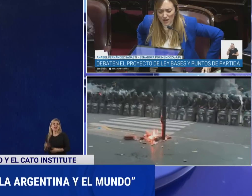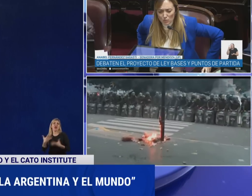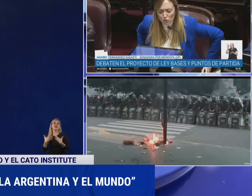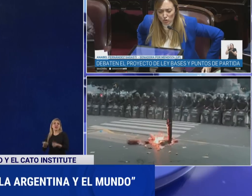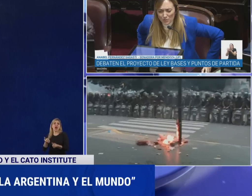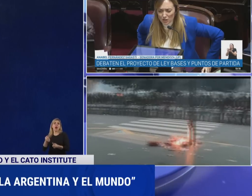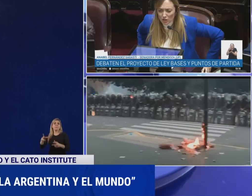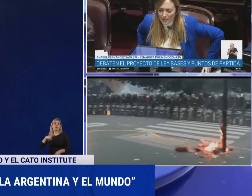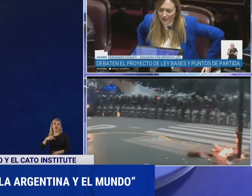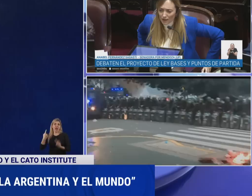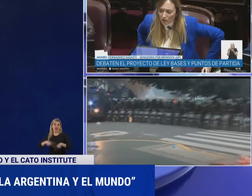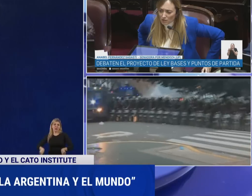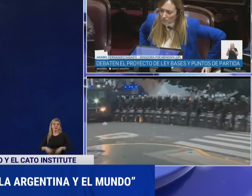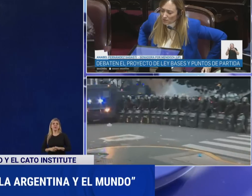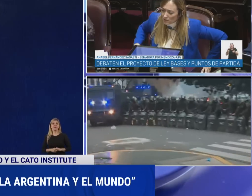la propiedad.